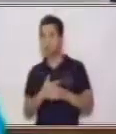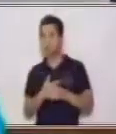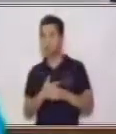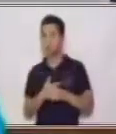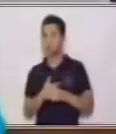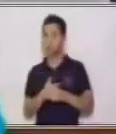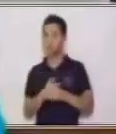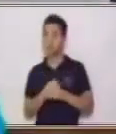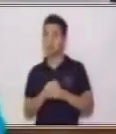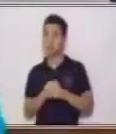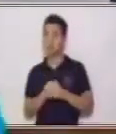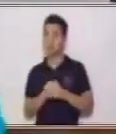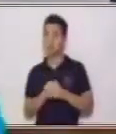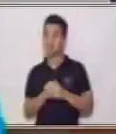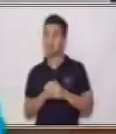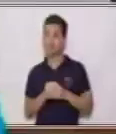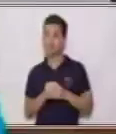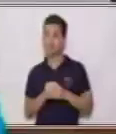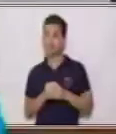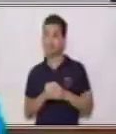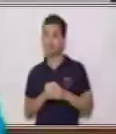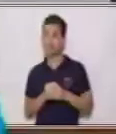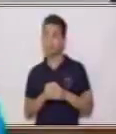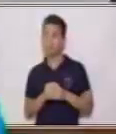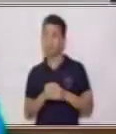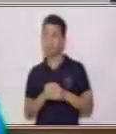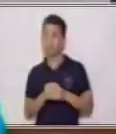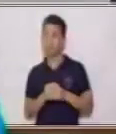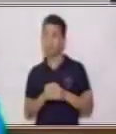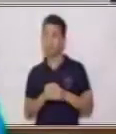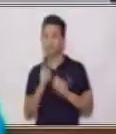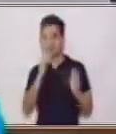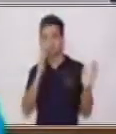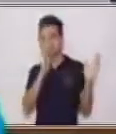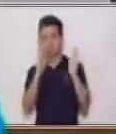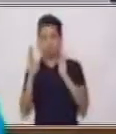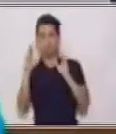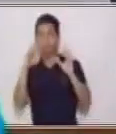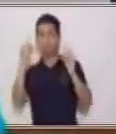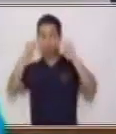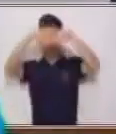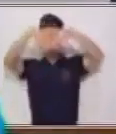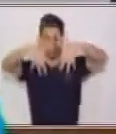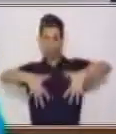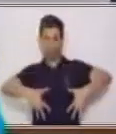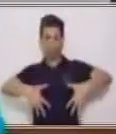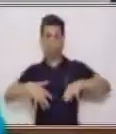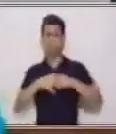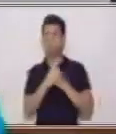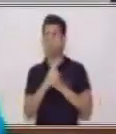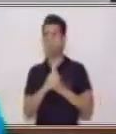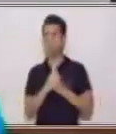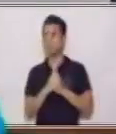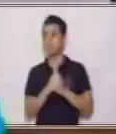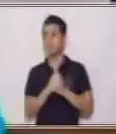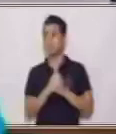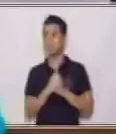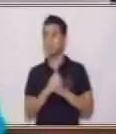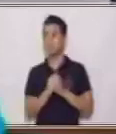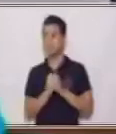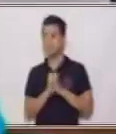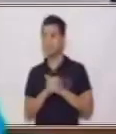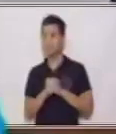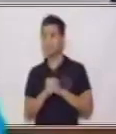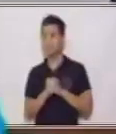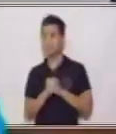entender. Entonces este lo vamos a colocar. Vamos a hacer esto para el medio, para que tú veas dónde queda acá. Y ya tenemos ahora